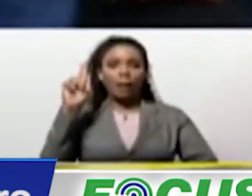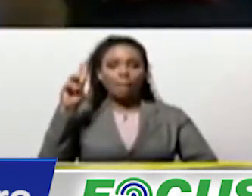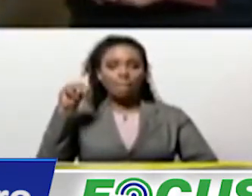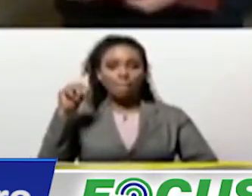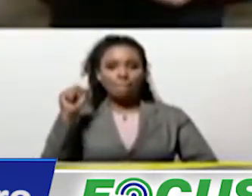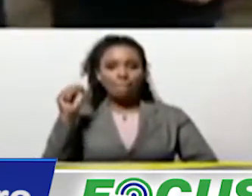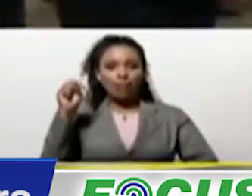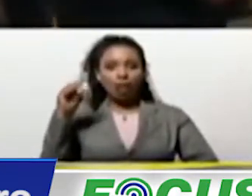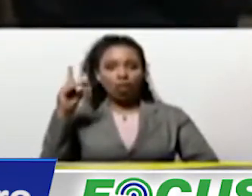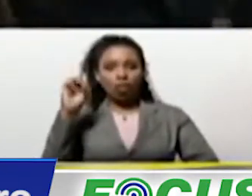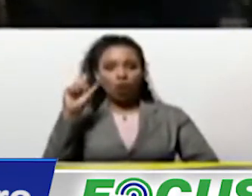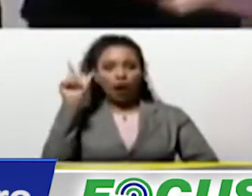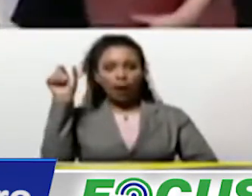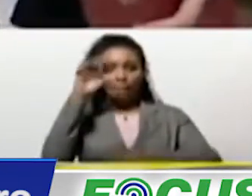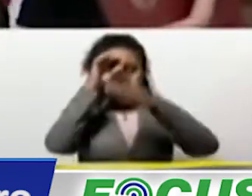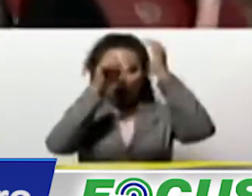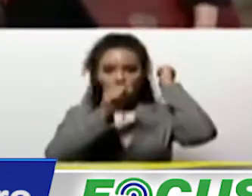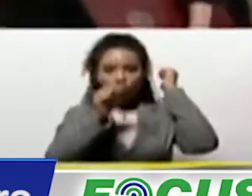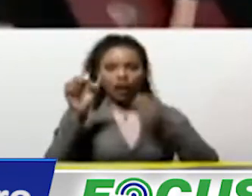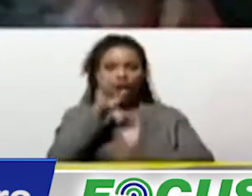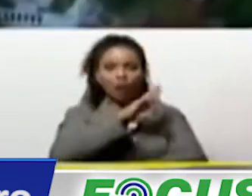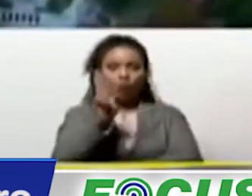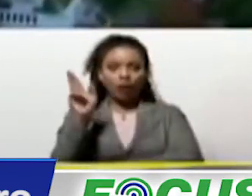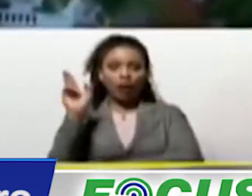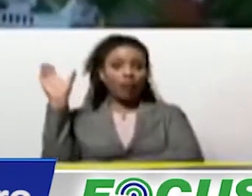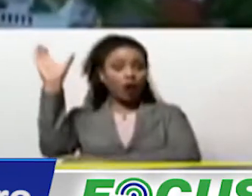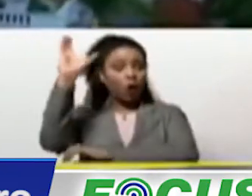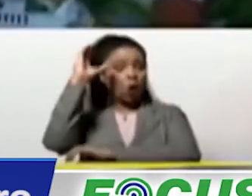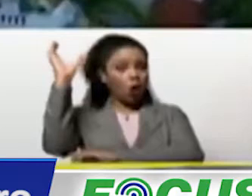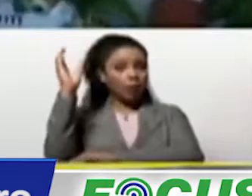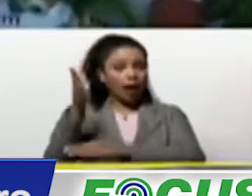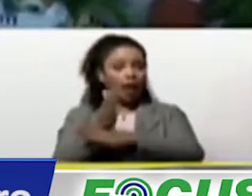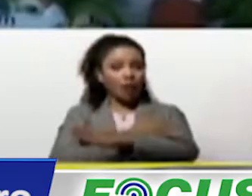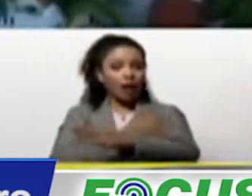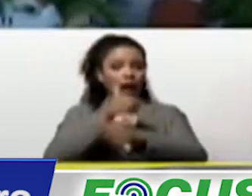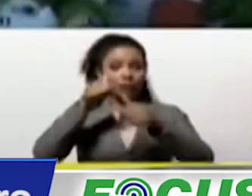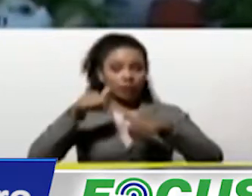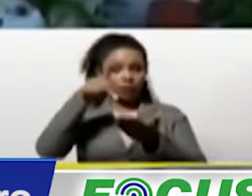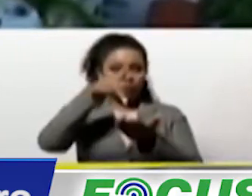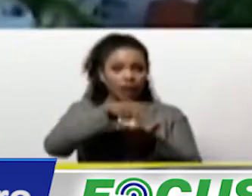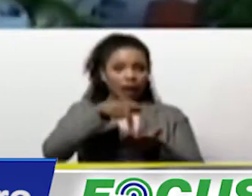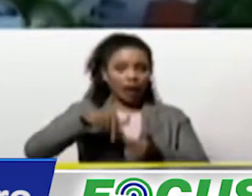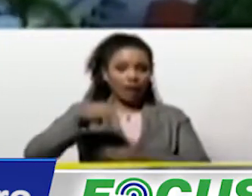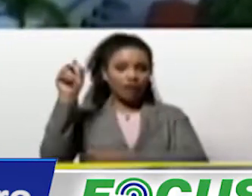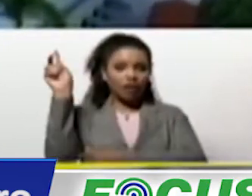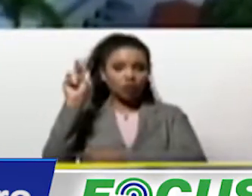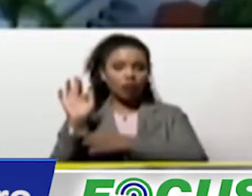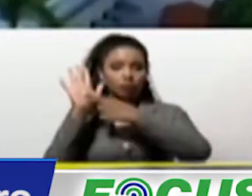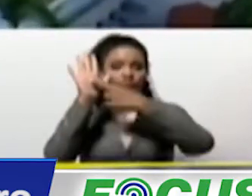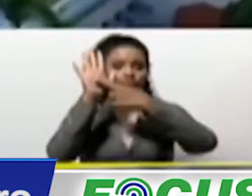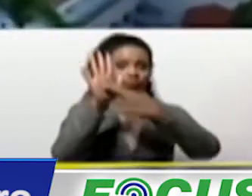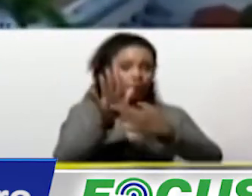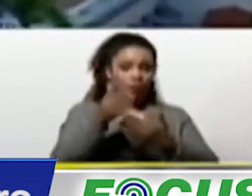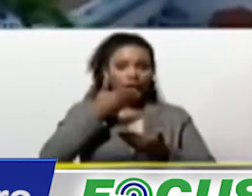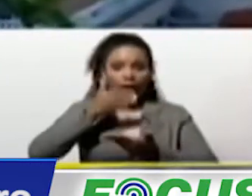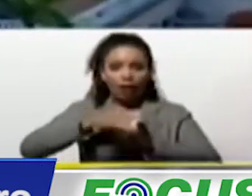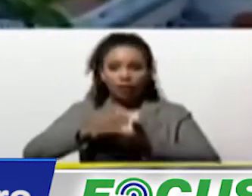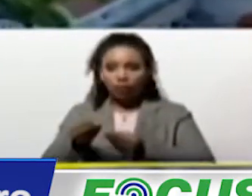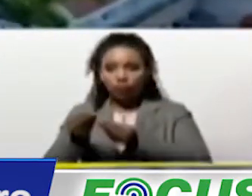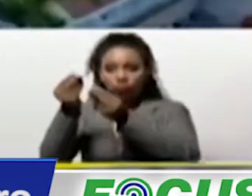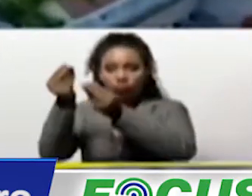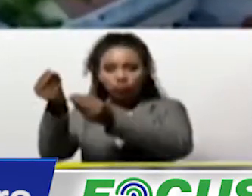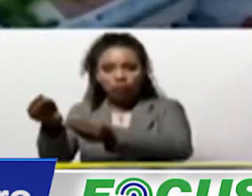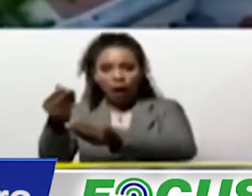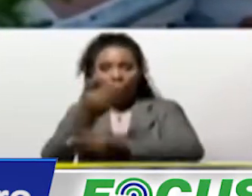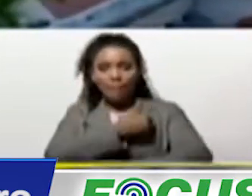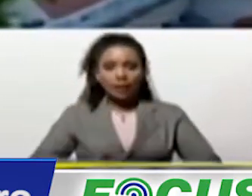embajador extraordinario y plenipotenciario de la República de Colombia ante la República Bolivariana de Venezuela, quien entregará sus cartas